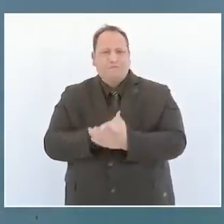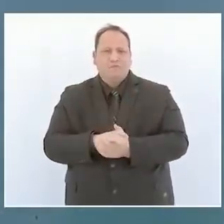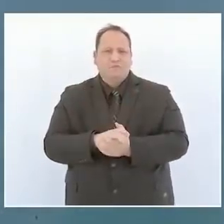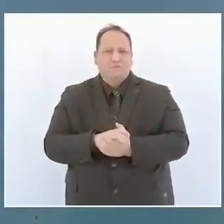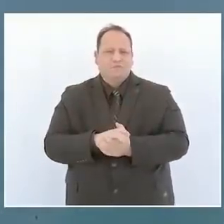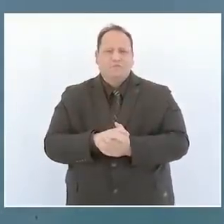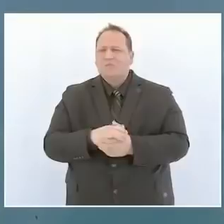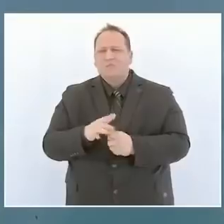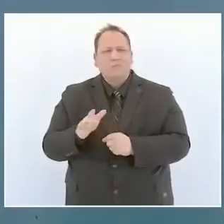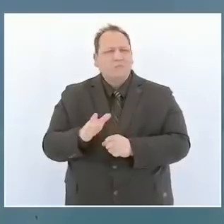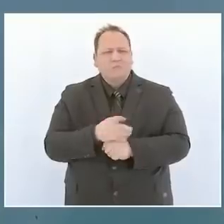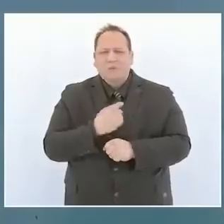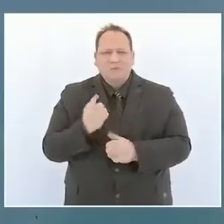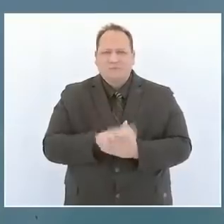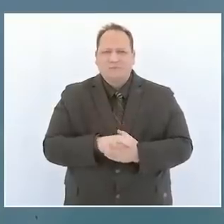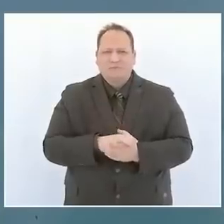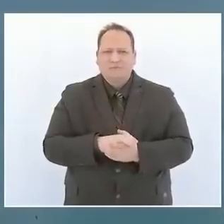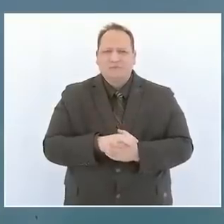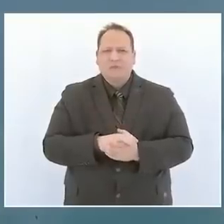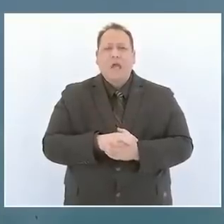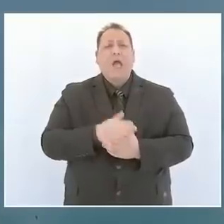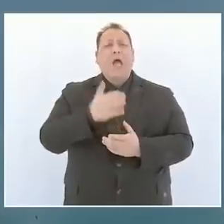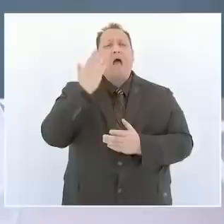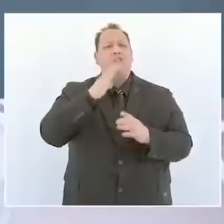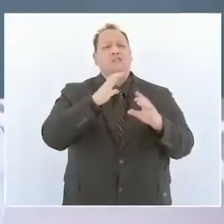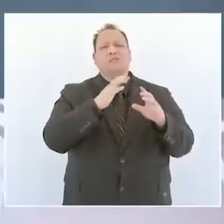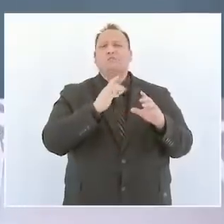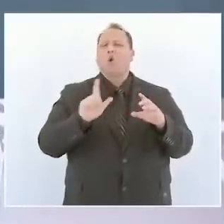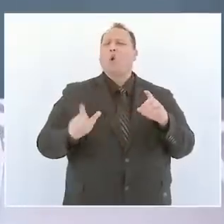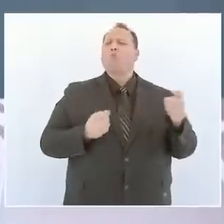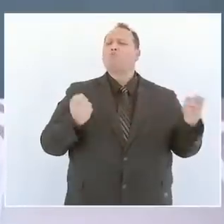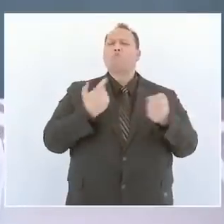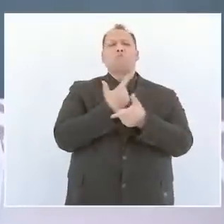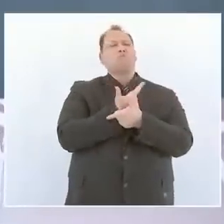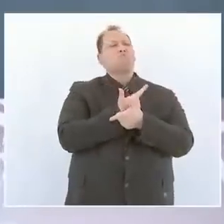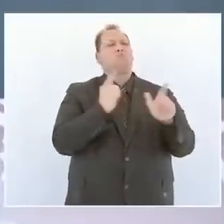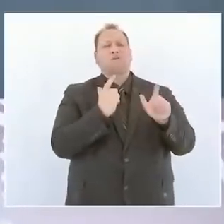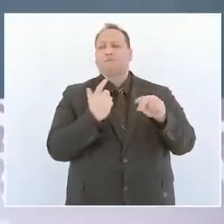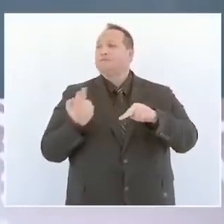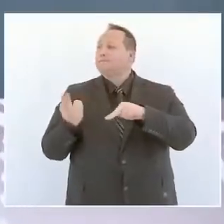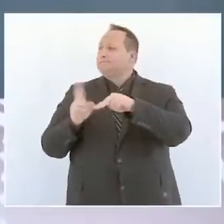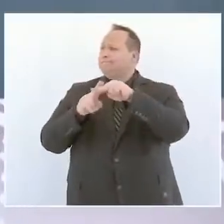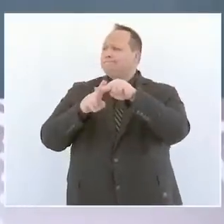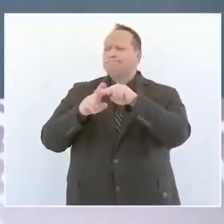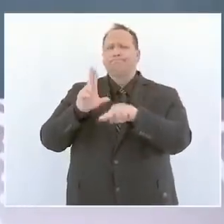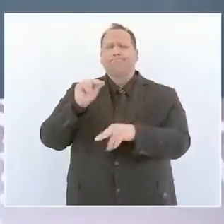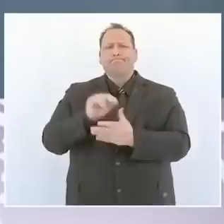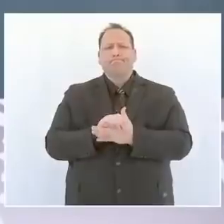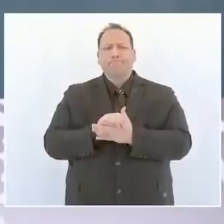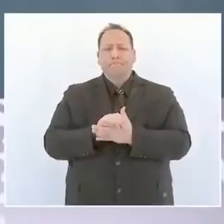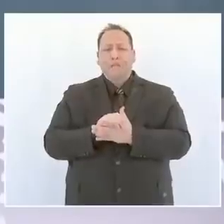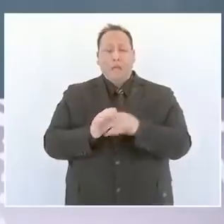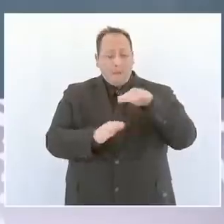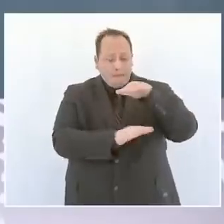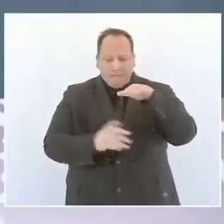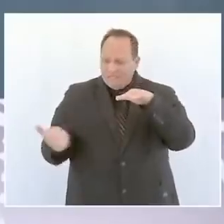porque durante todo el periodo neoliberal no aumentaron el salario